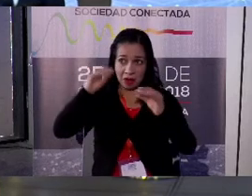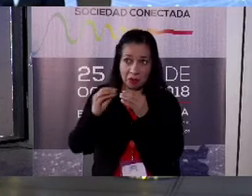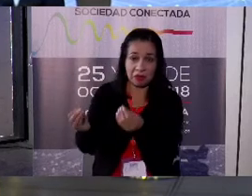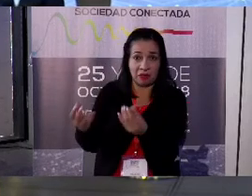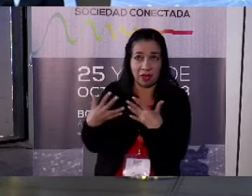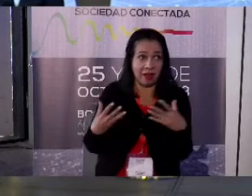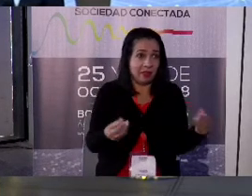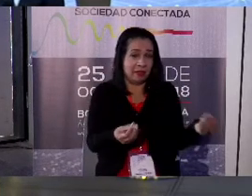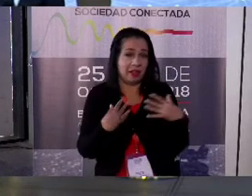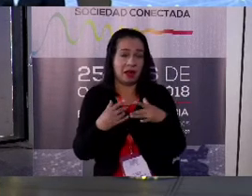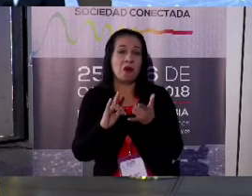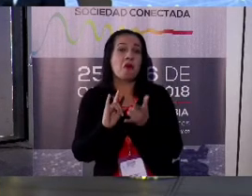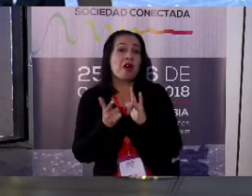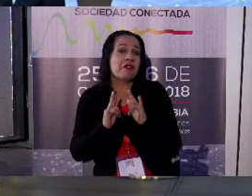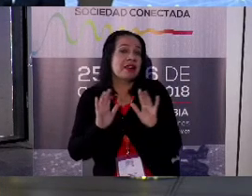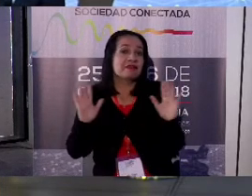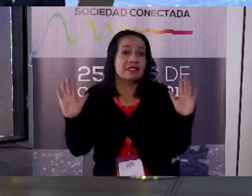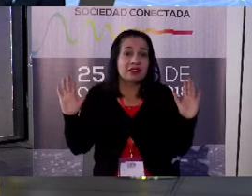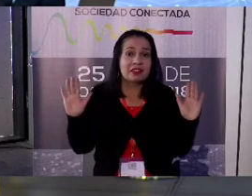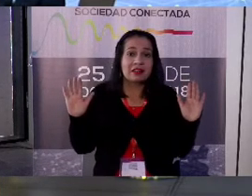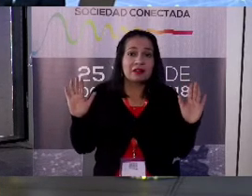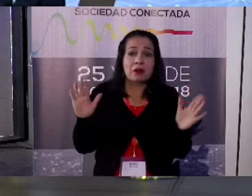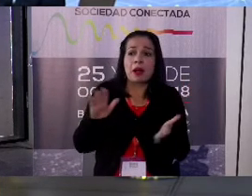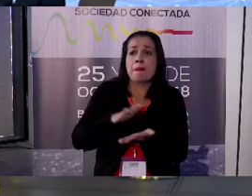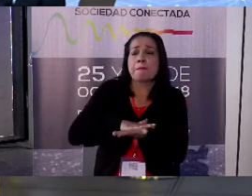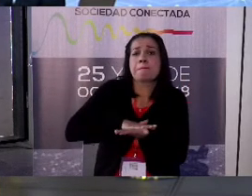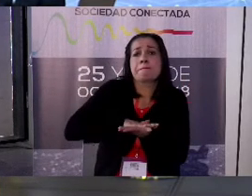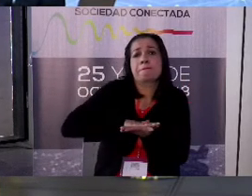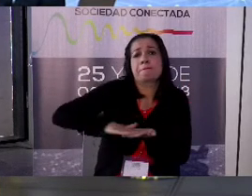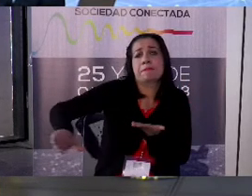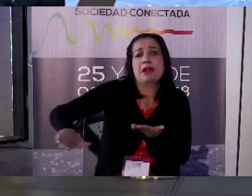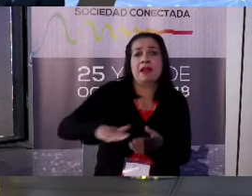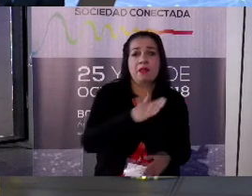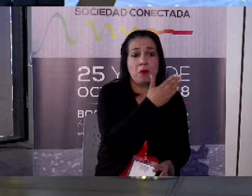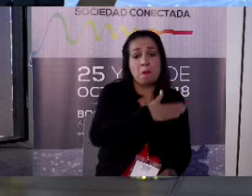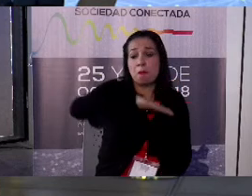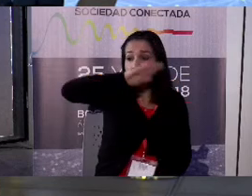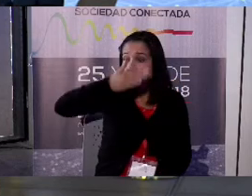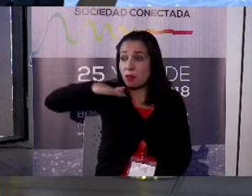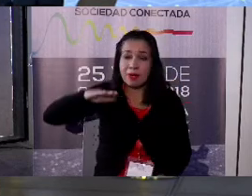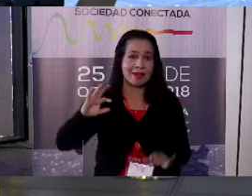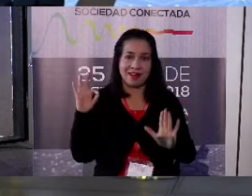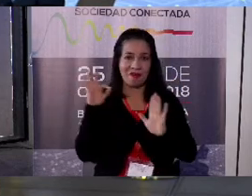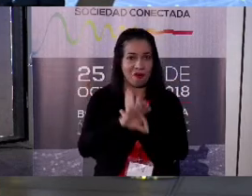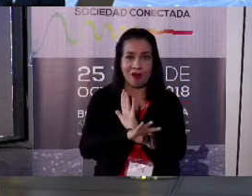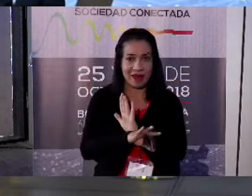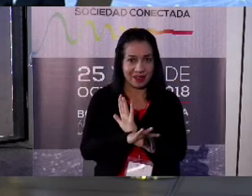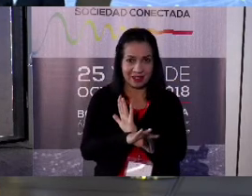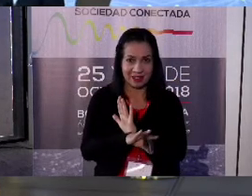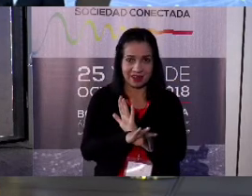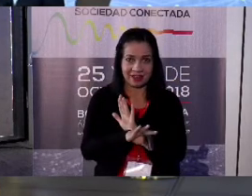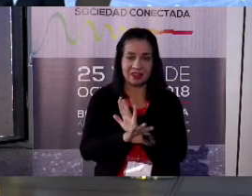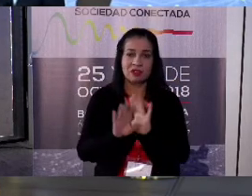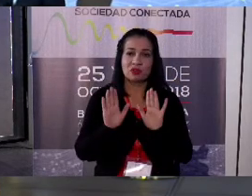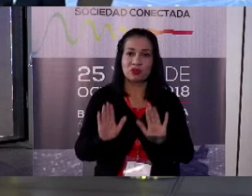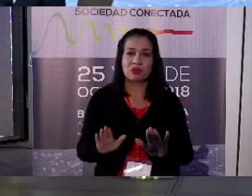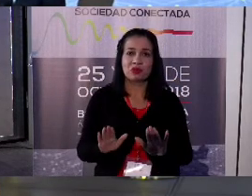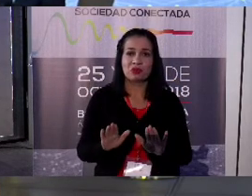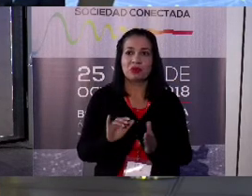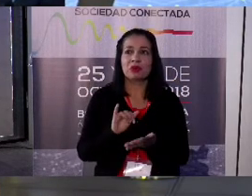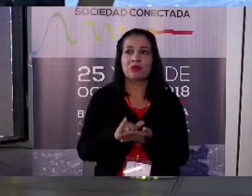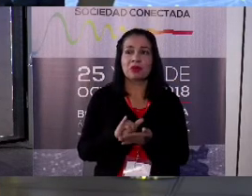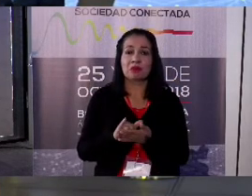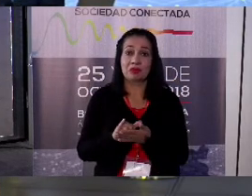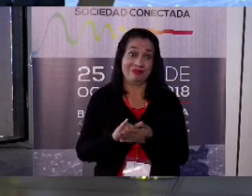Brasil porque somos planos por lo tanto los despliegues no son no tienen nada que ver